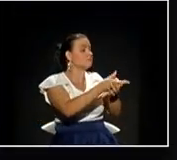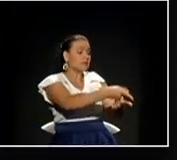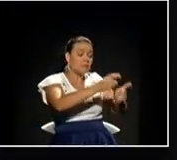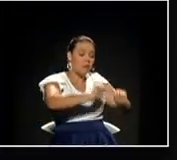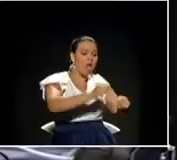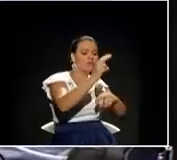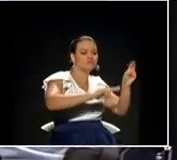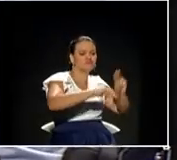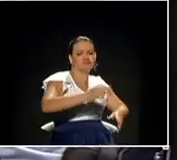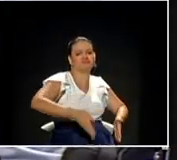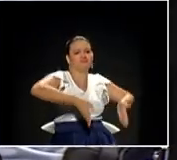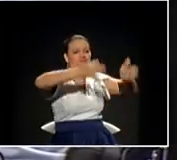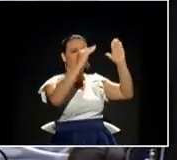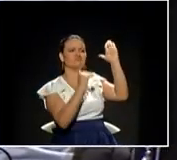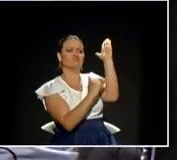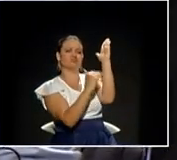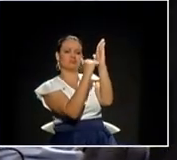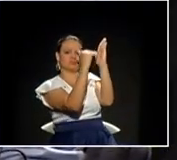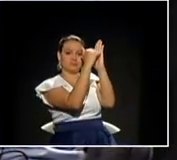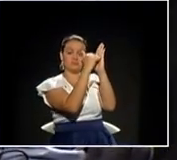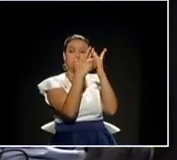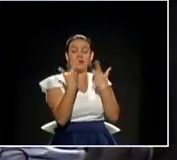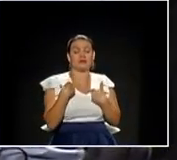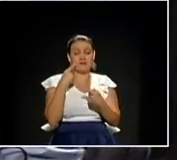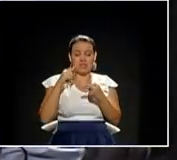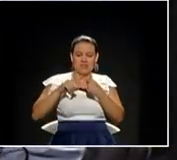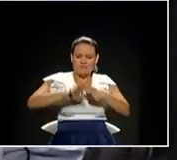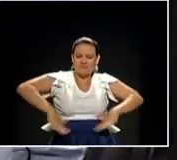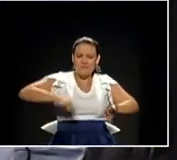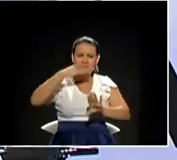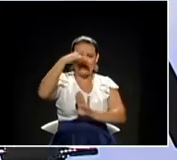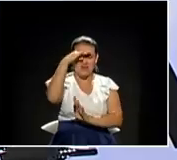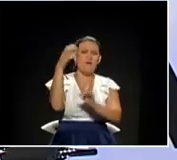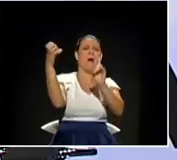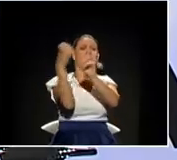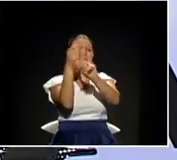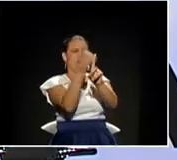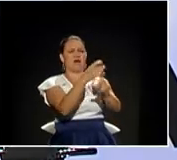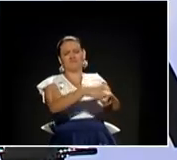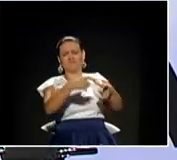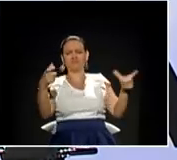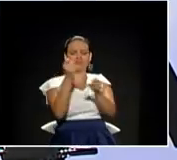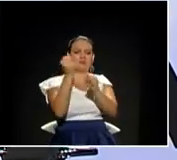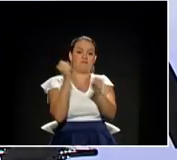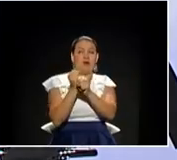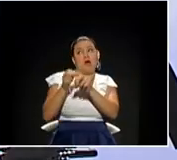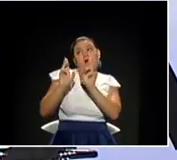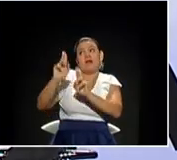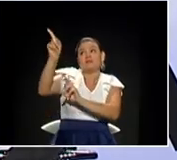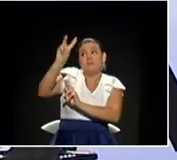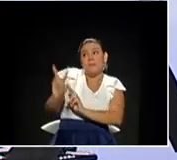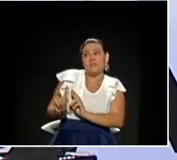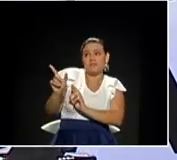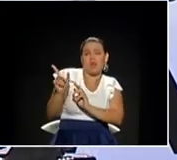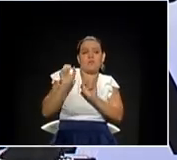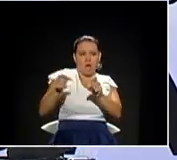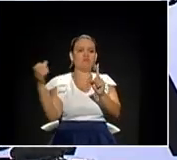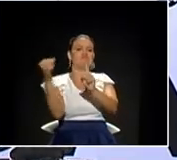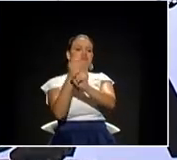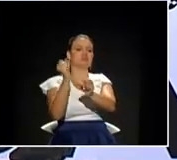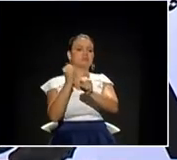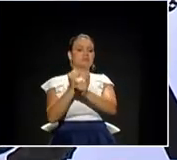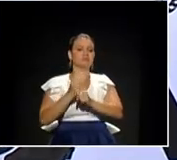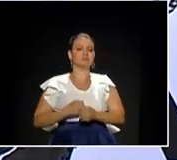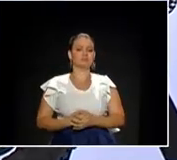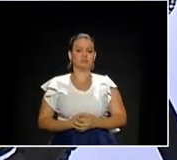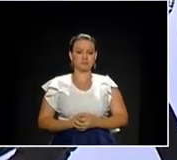es lo que voy a hacer vamos a generar mucho empleo en medellín y rápidamente y ojalá muchos venezolanos se puedan también empleará y número al